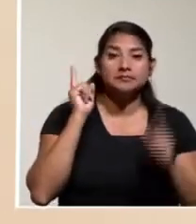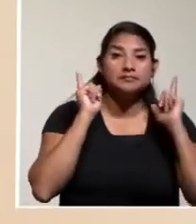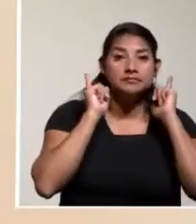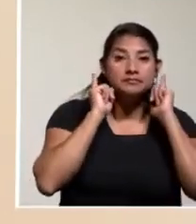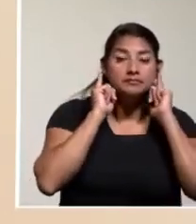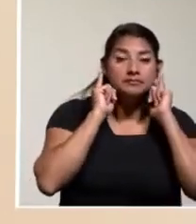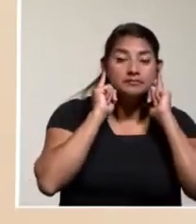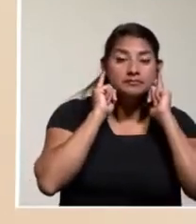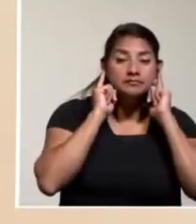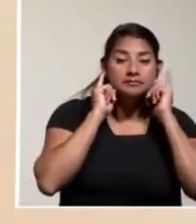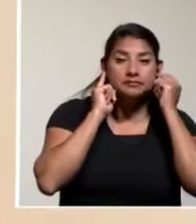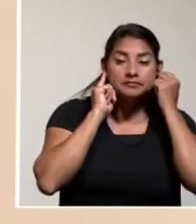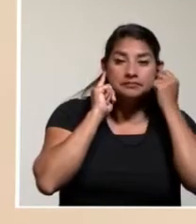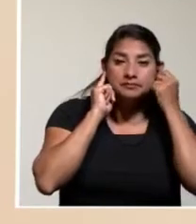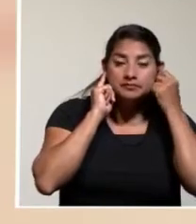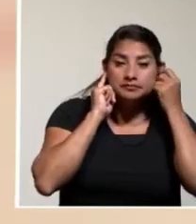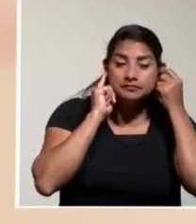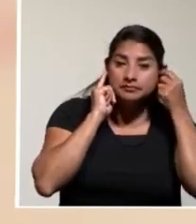ears,